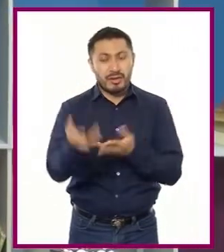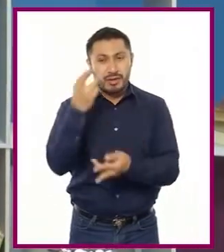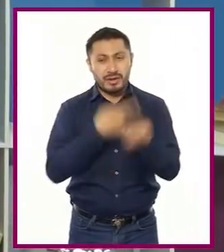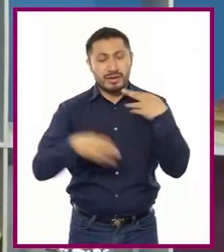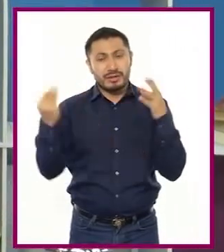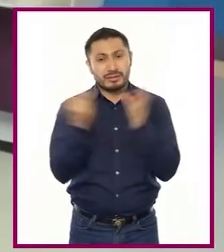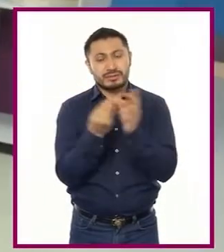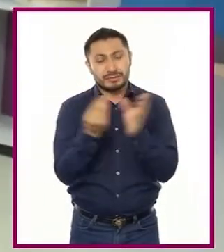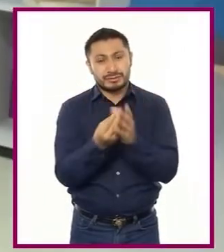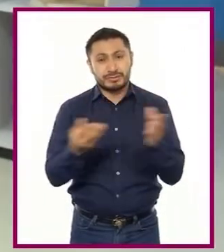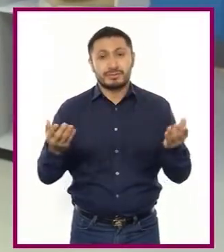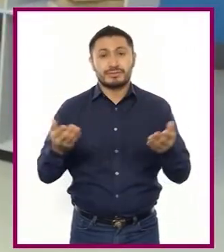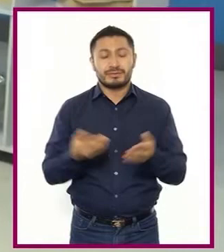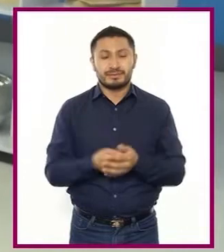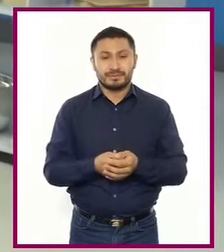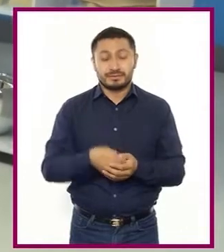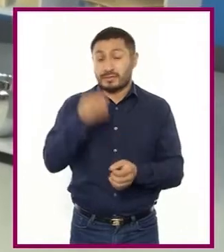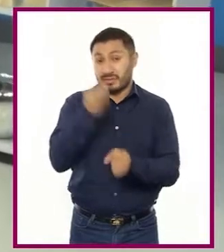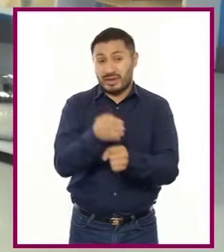activa.